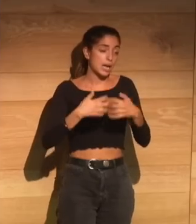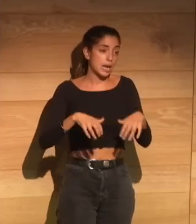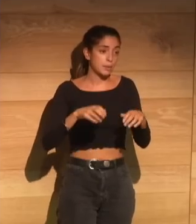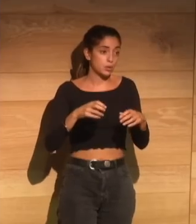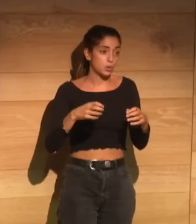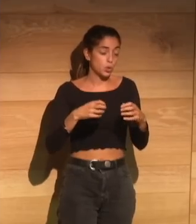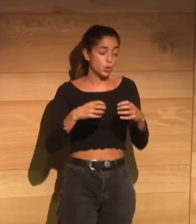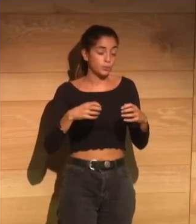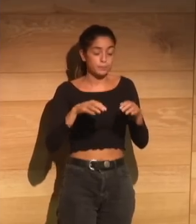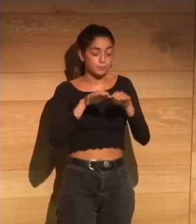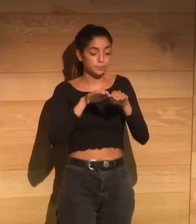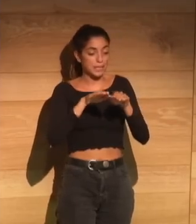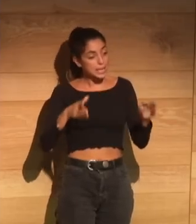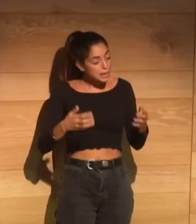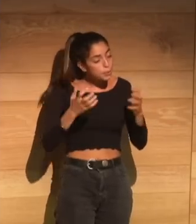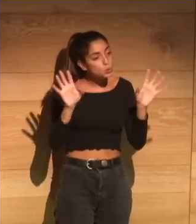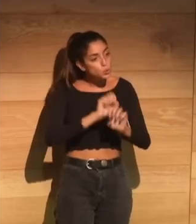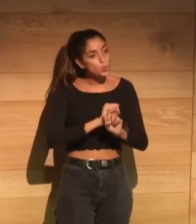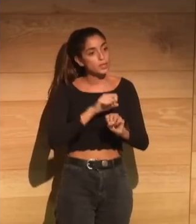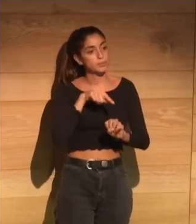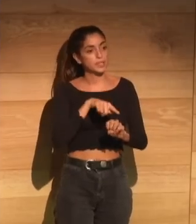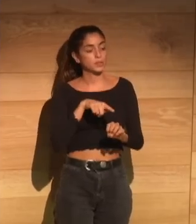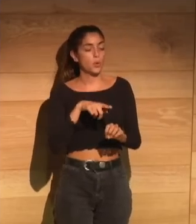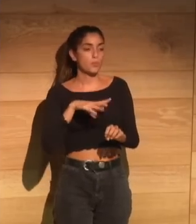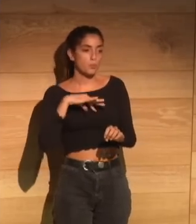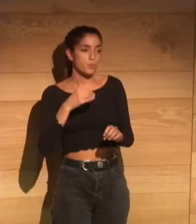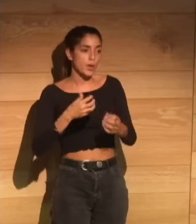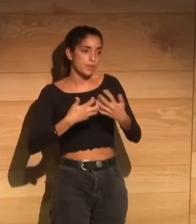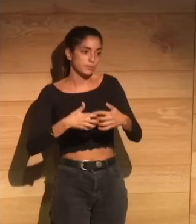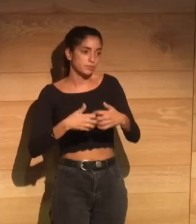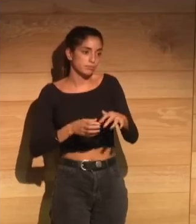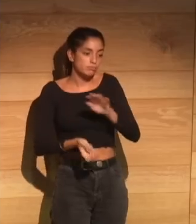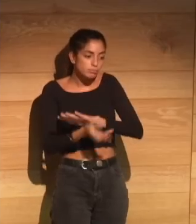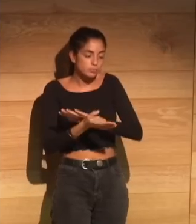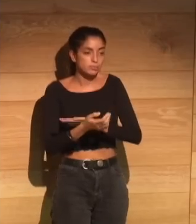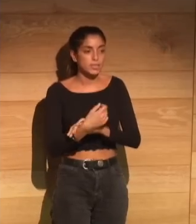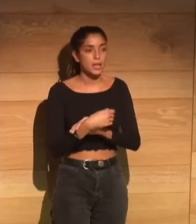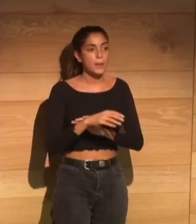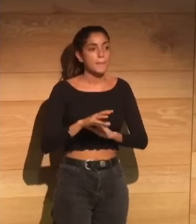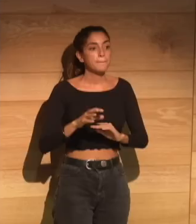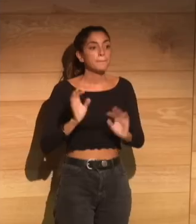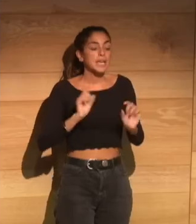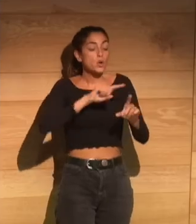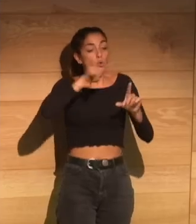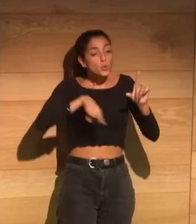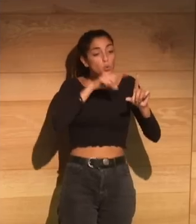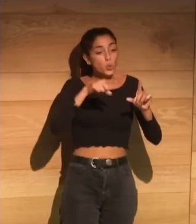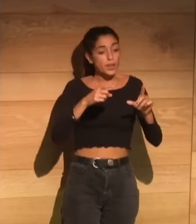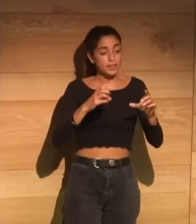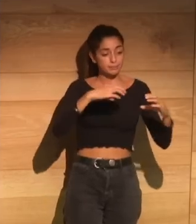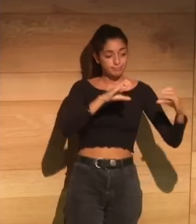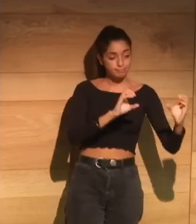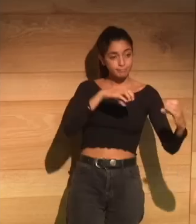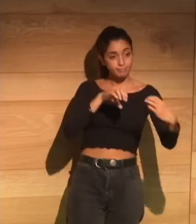Y los niños, nosotros en nuestro barrio no teníamos nada y nos fabricábamos... Y fabricabais eso. Lo que no podíais era ponerle ruedas, pero una cámara oscura sí, ¿no?